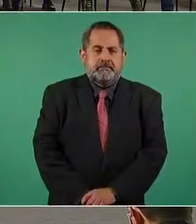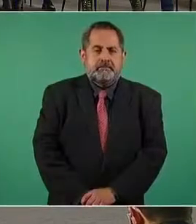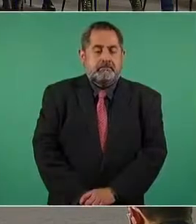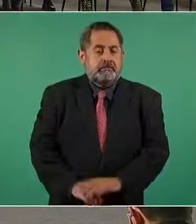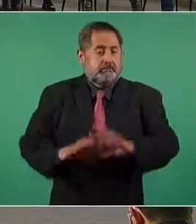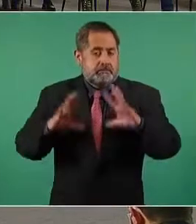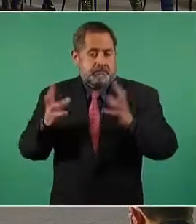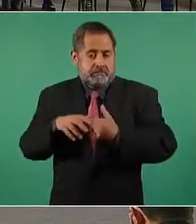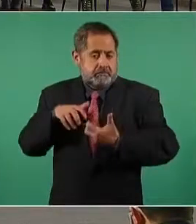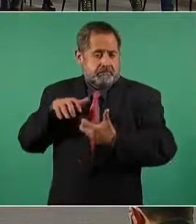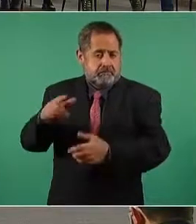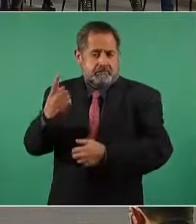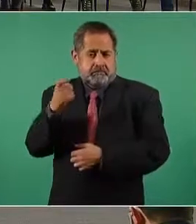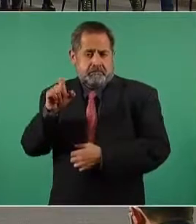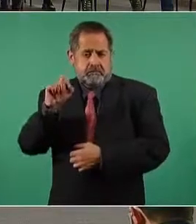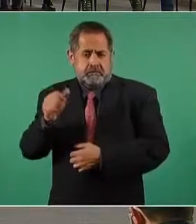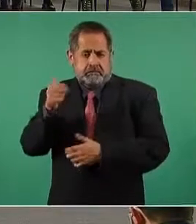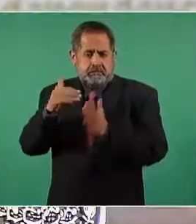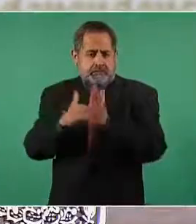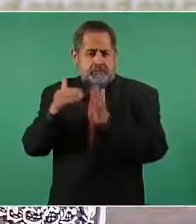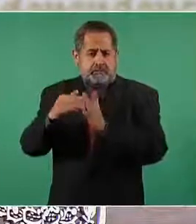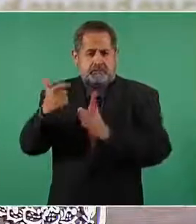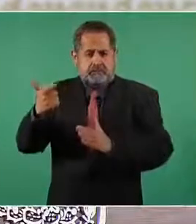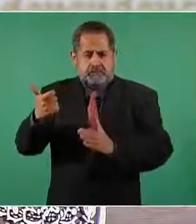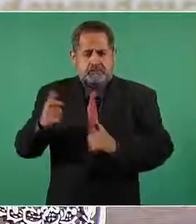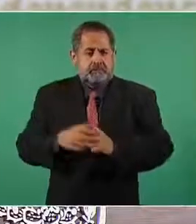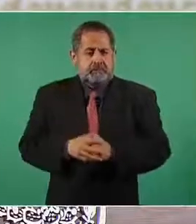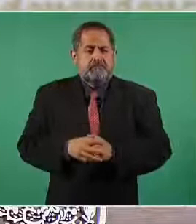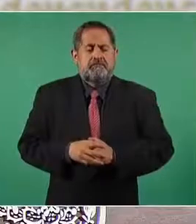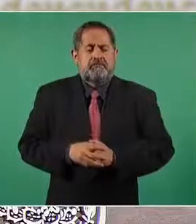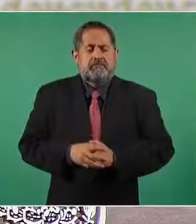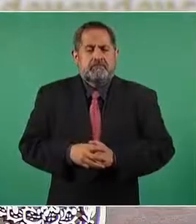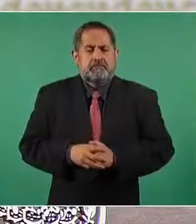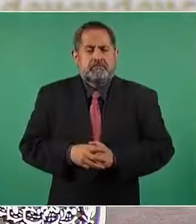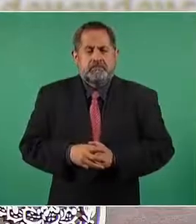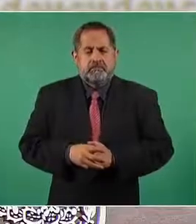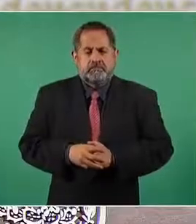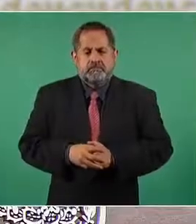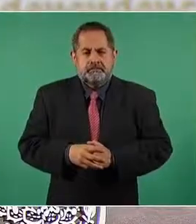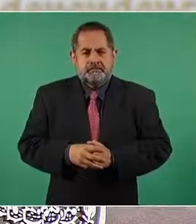canalizarán 126 millones de pesos. La siguiente, por favor.